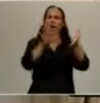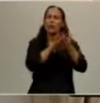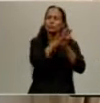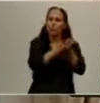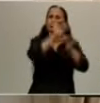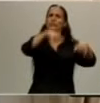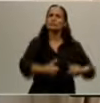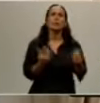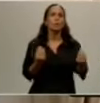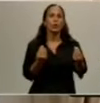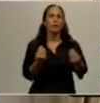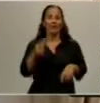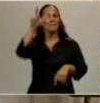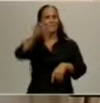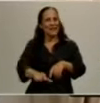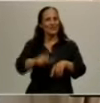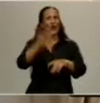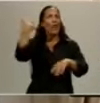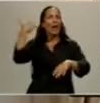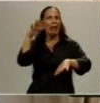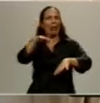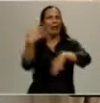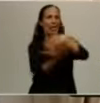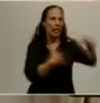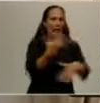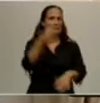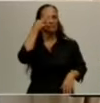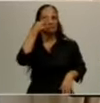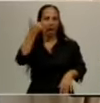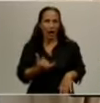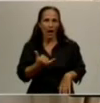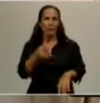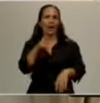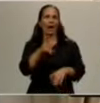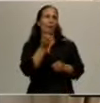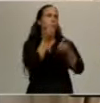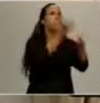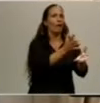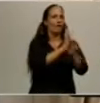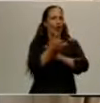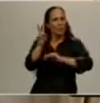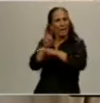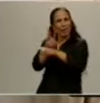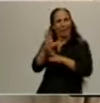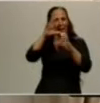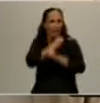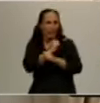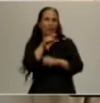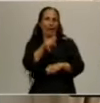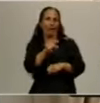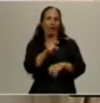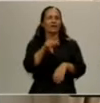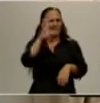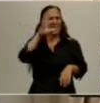que había participado en los hechos y testimonió bajo protección. Se acordarán inclusive que